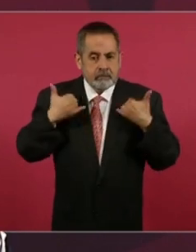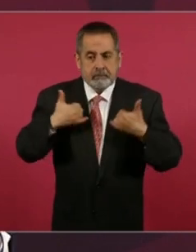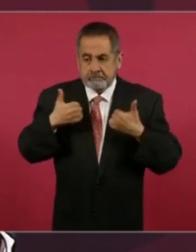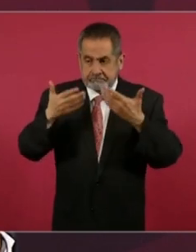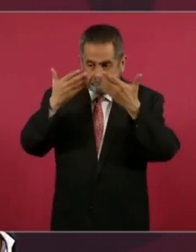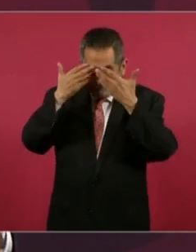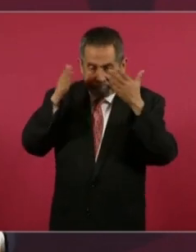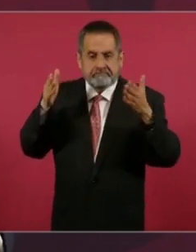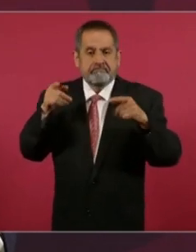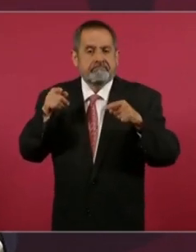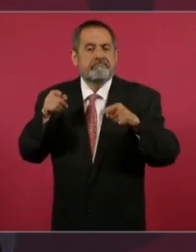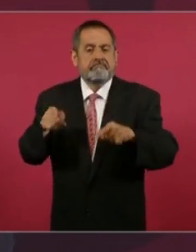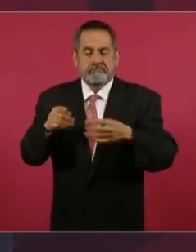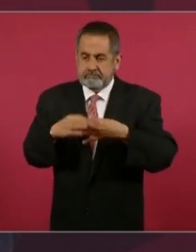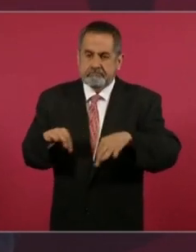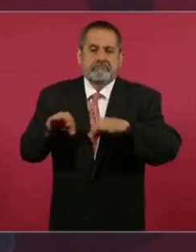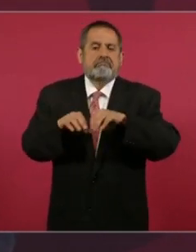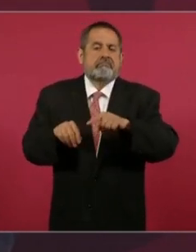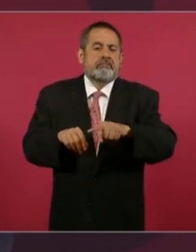importante,